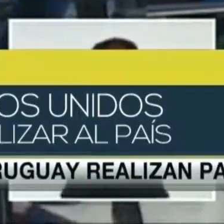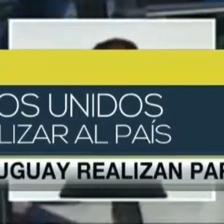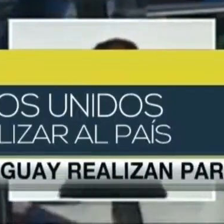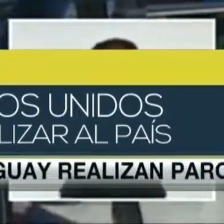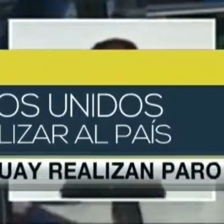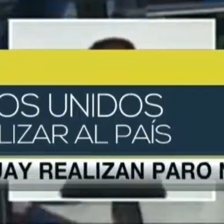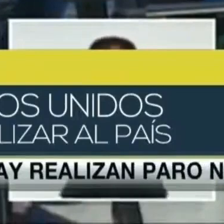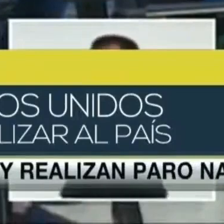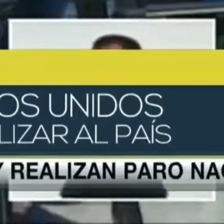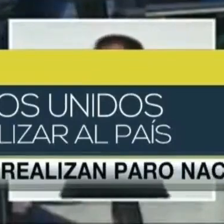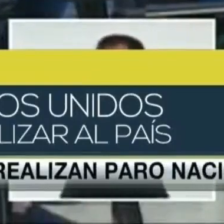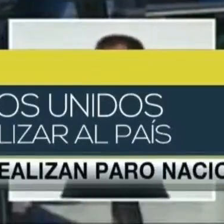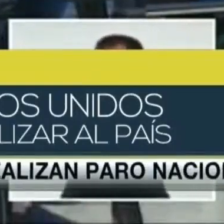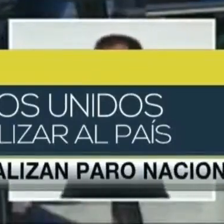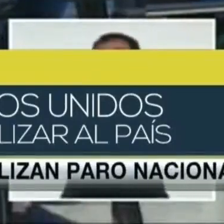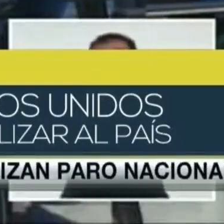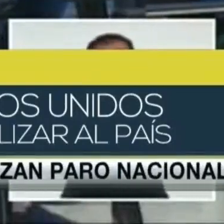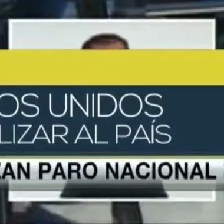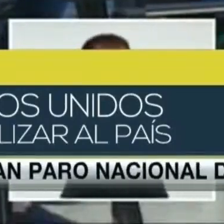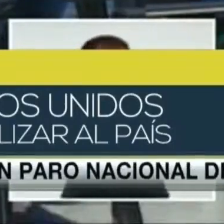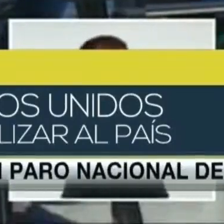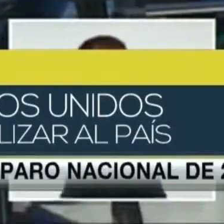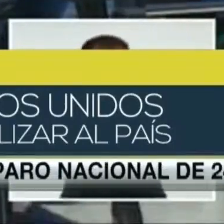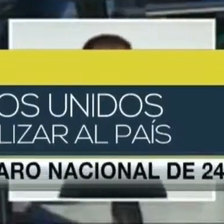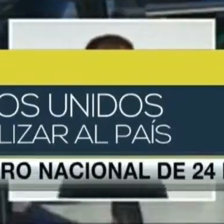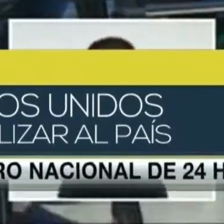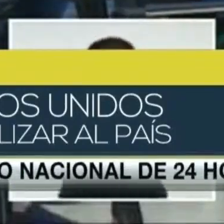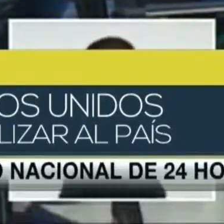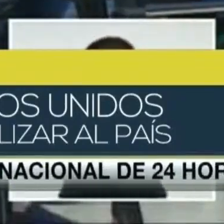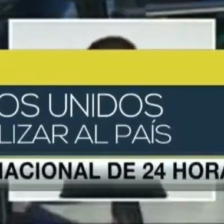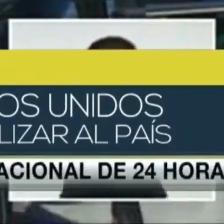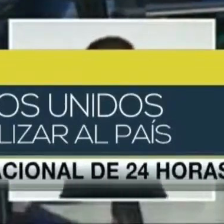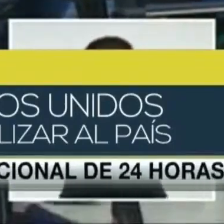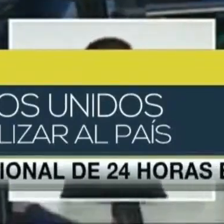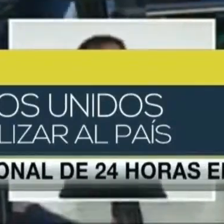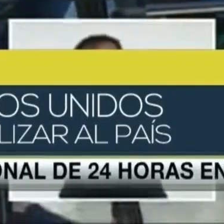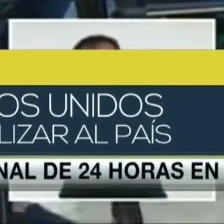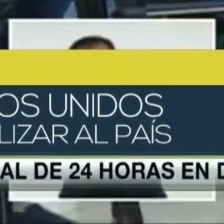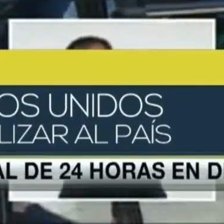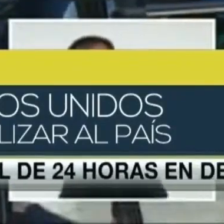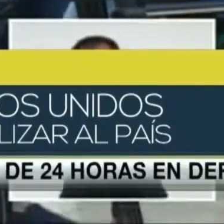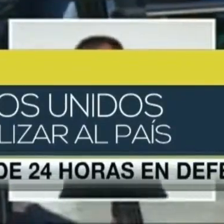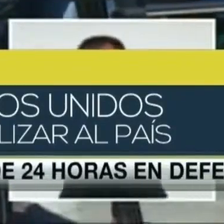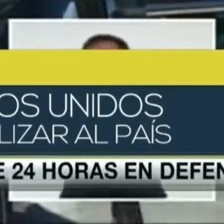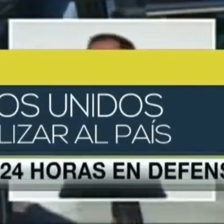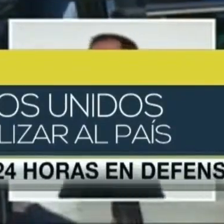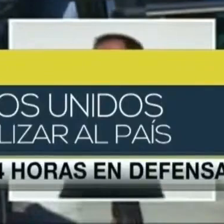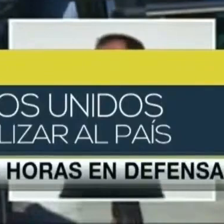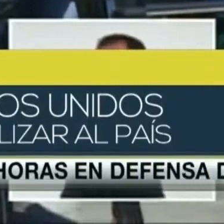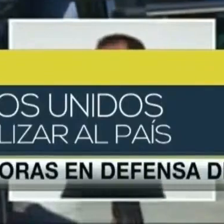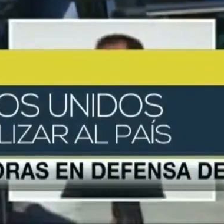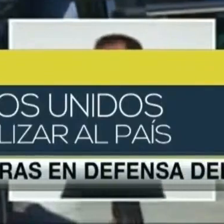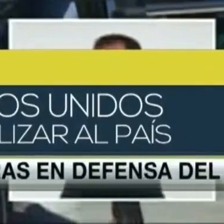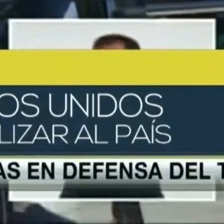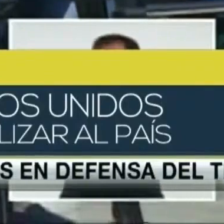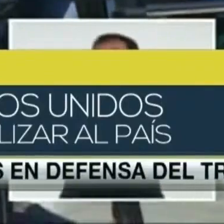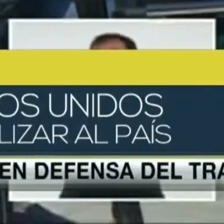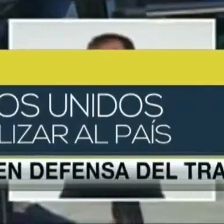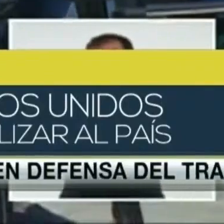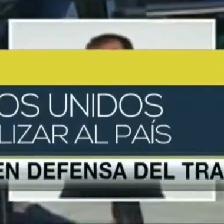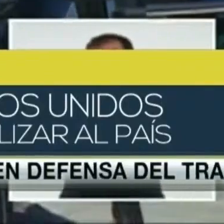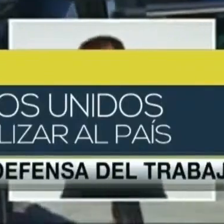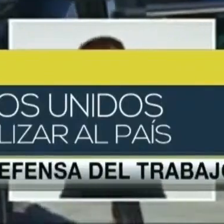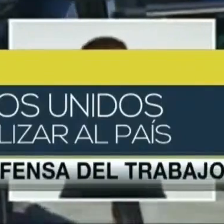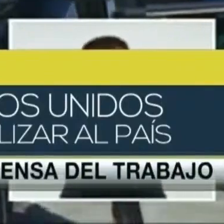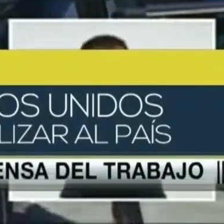permanecen arrestadas, tienen algún tipo de enjuiciamiento y por qué? Y en esta dimensión también me gustaría preguntarle si hay algún